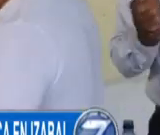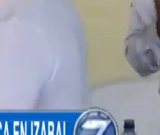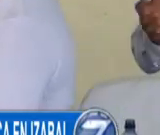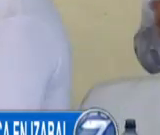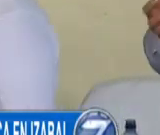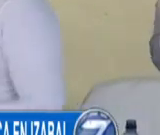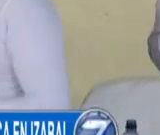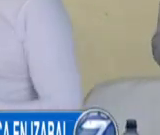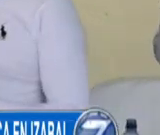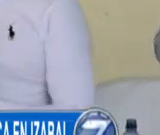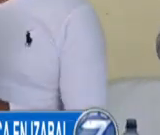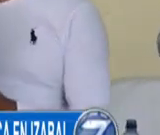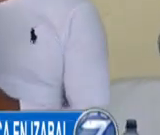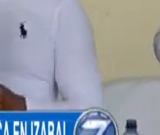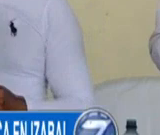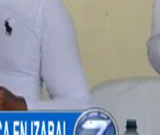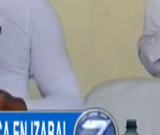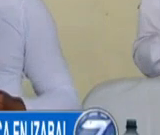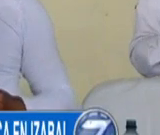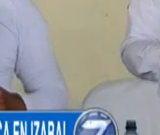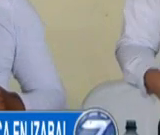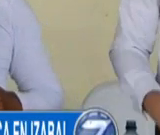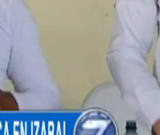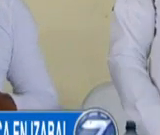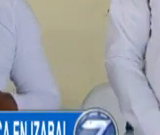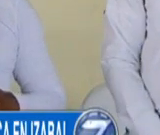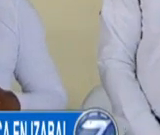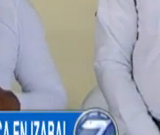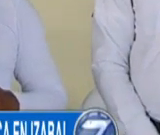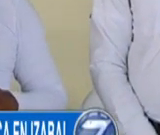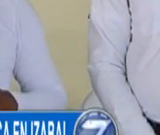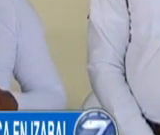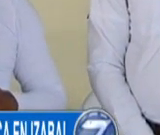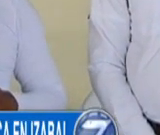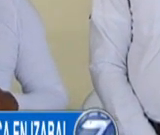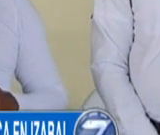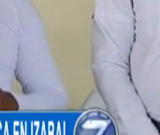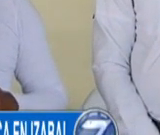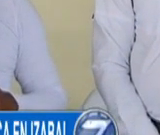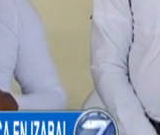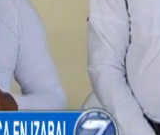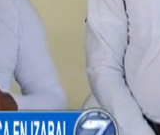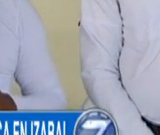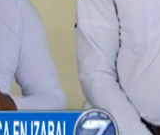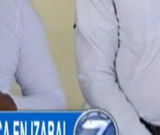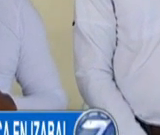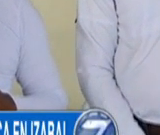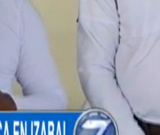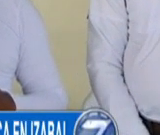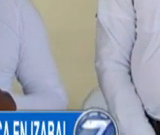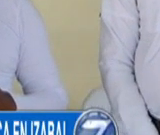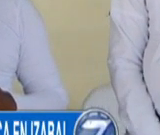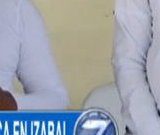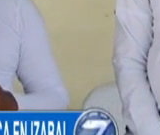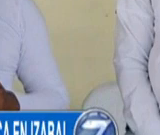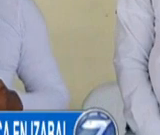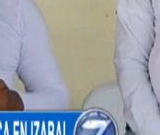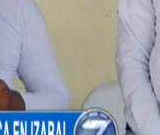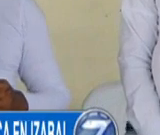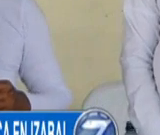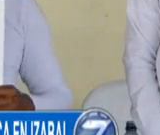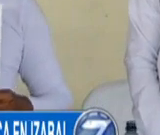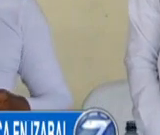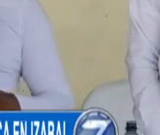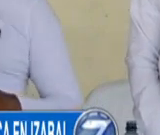financiamiento a los pescadores para que mejoren sus embarcaciones y produzcan más. Otro de los proyectos anunciados por el mandatario